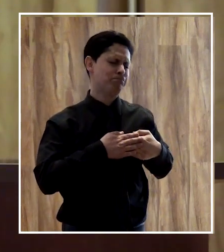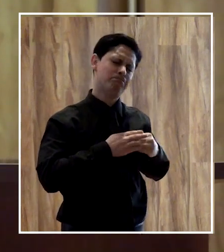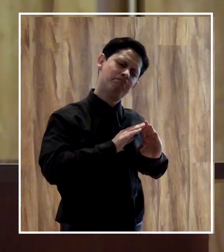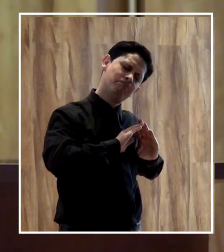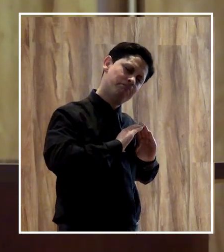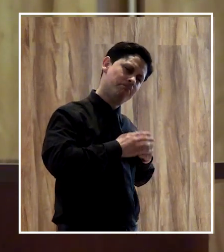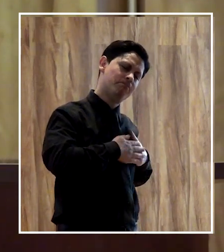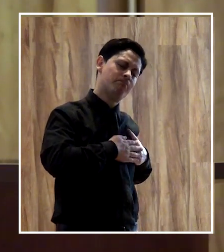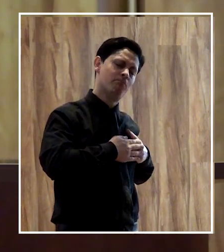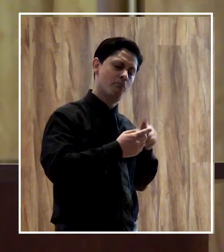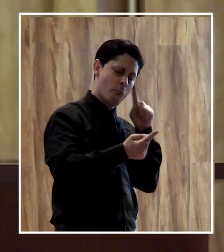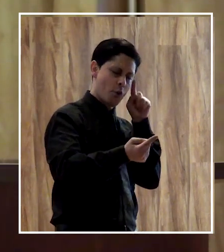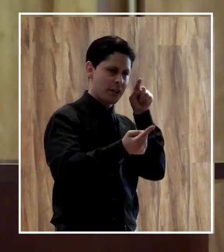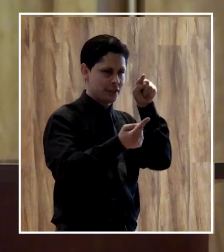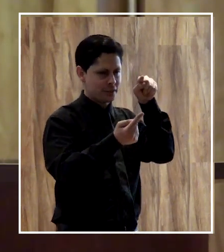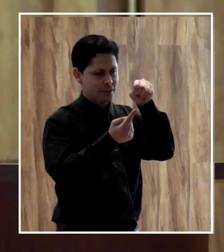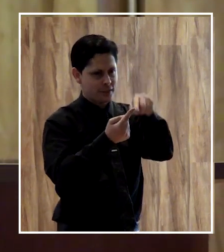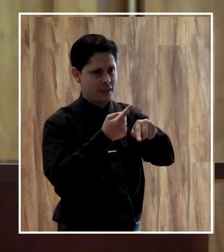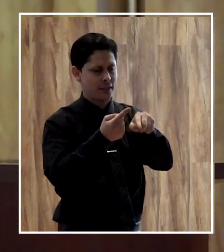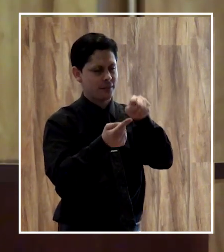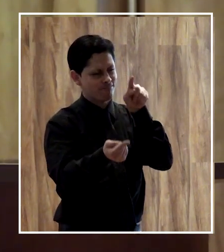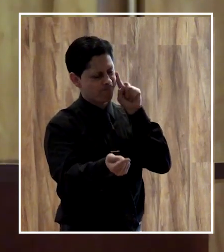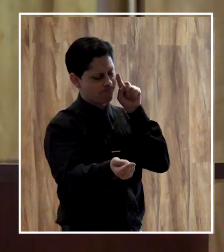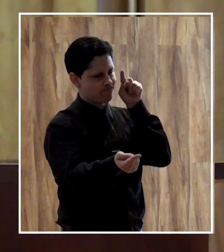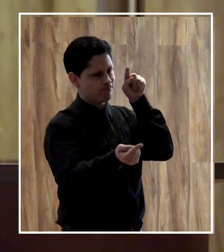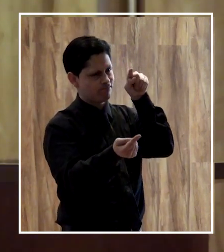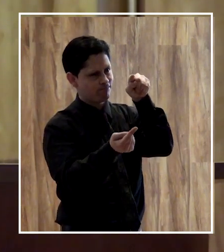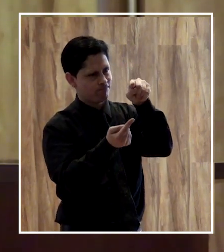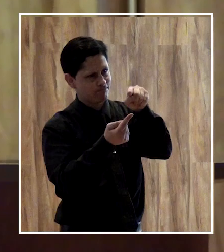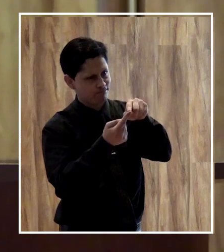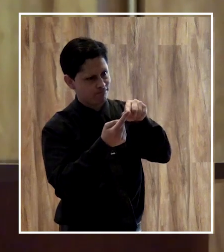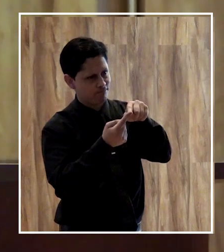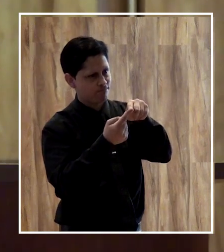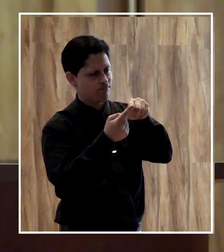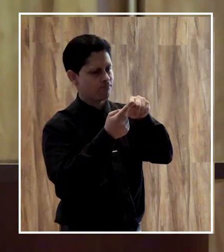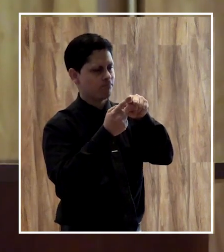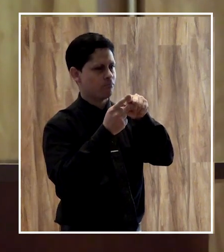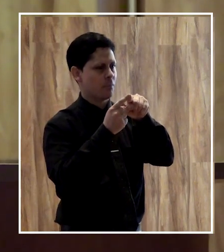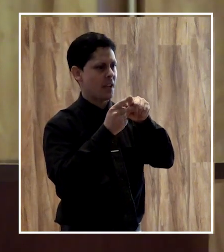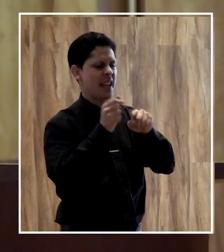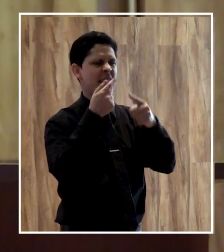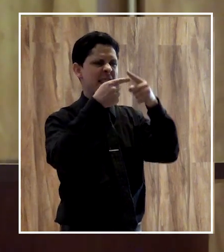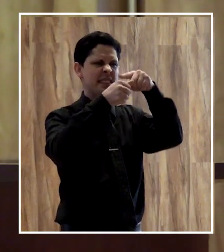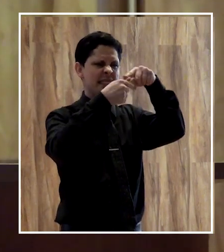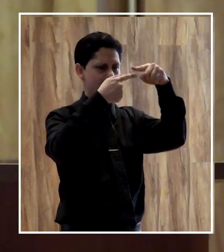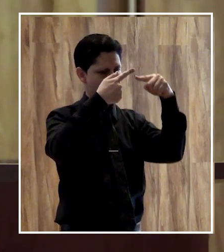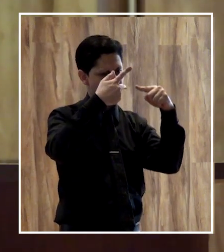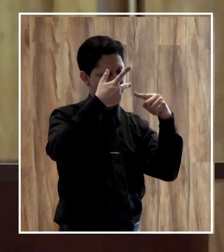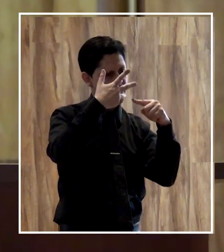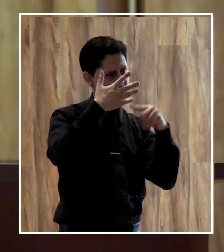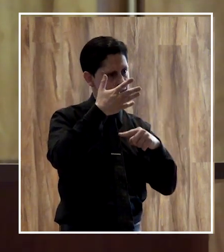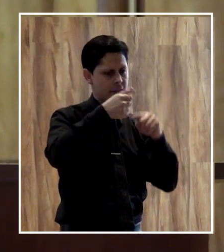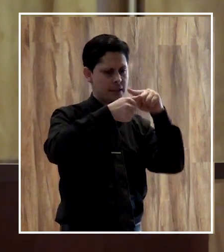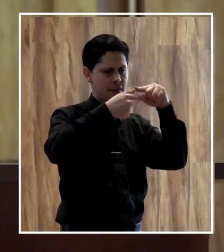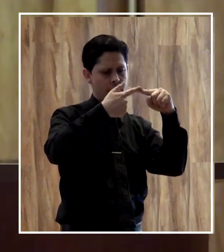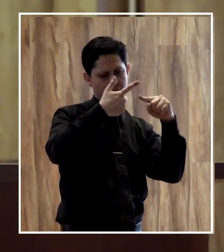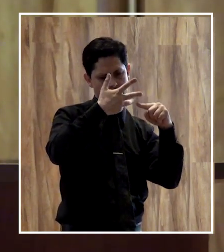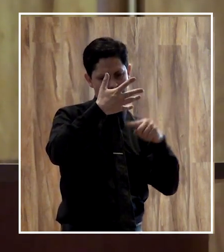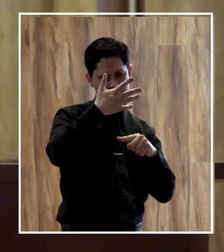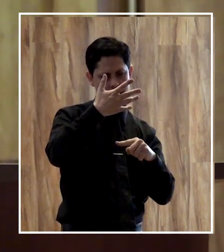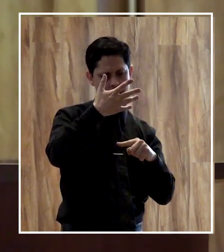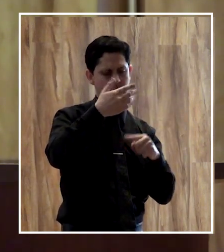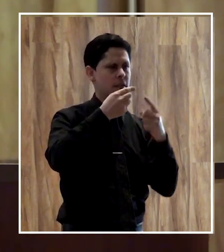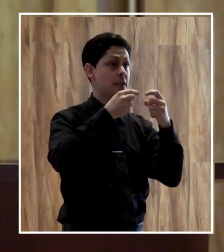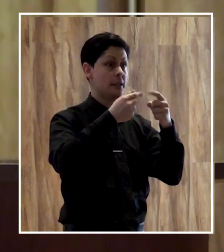ocasional, pero constante, en terminar diversas áreas y